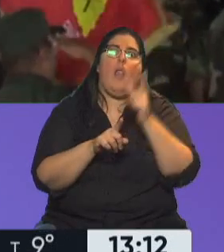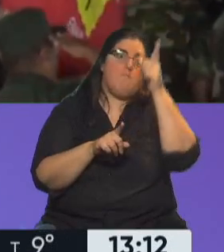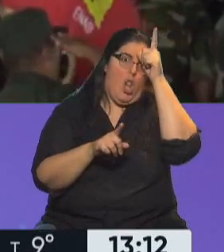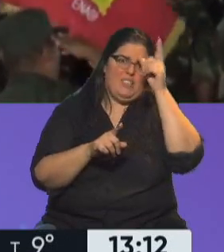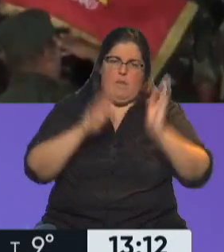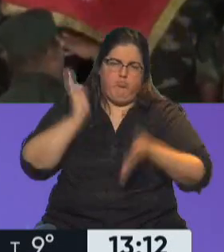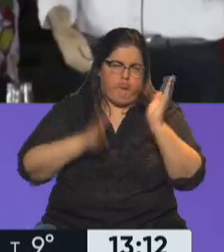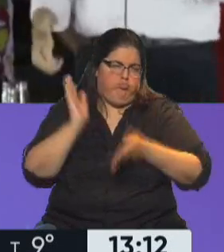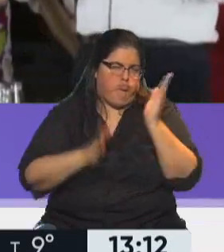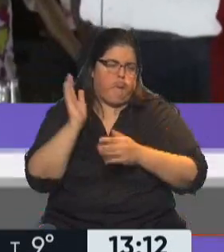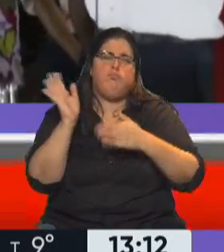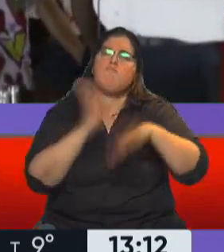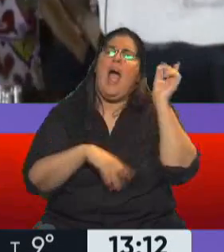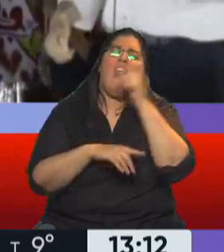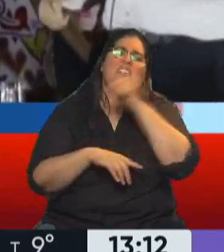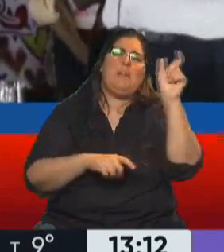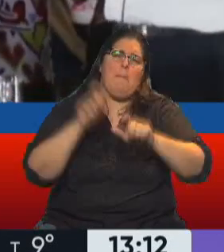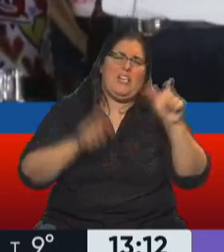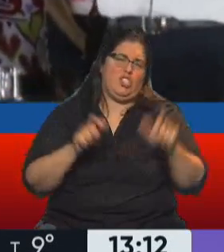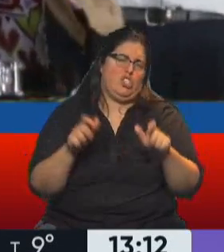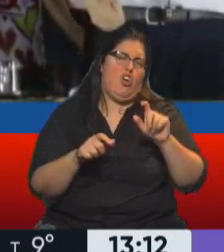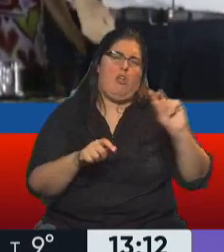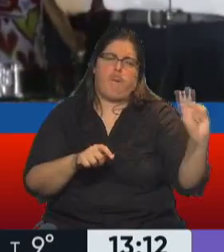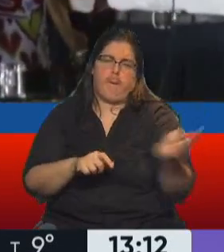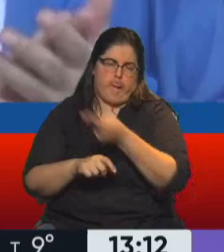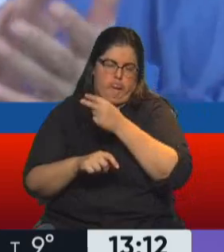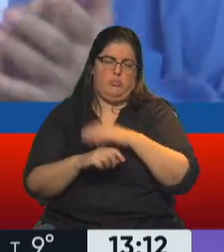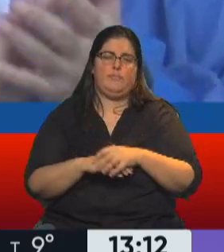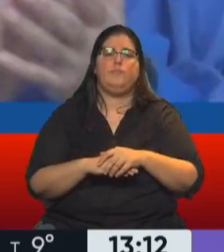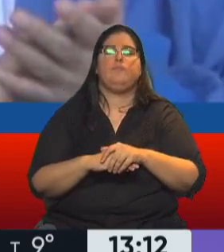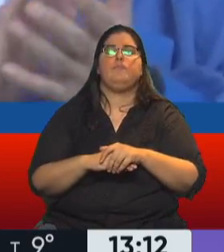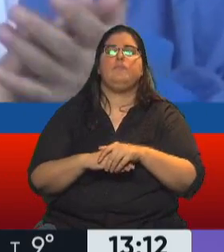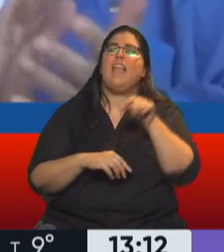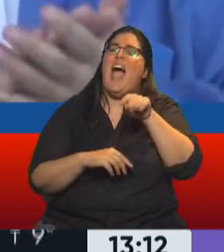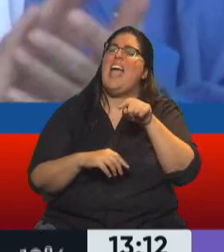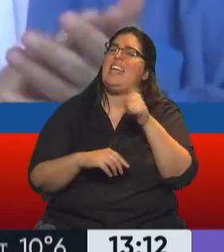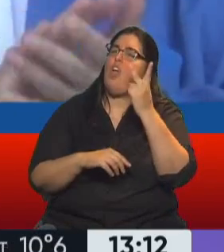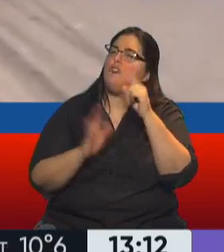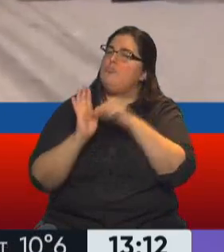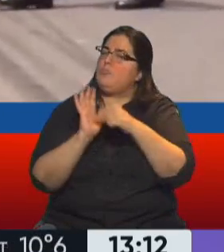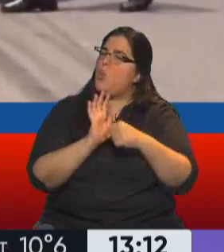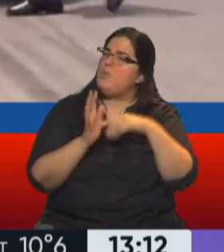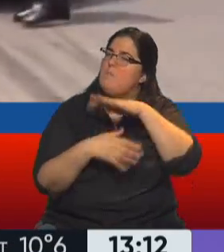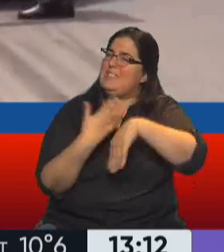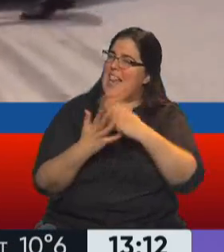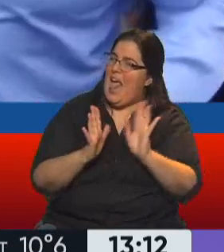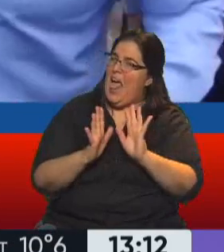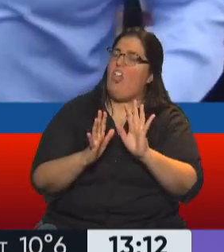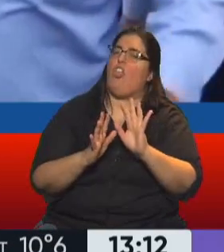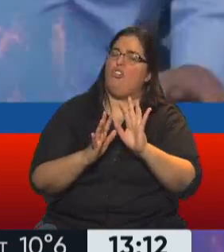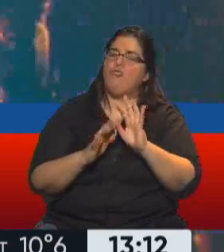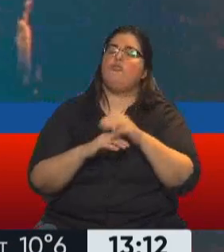policial y más de un centenar de personas fallecidas. Acá se mezclan dos cuestiones que suele suceder